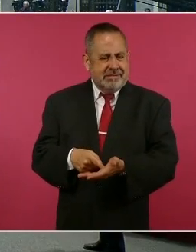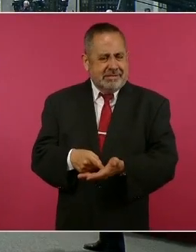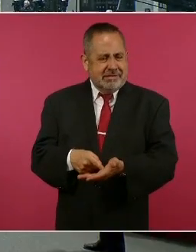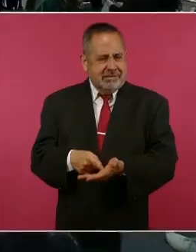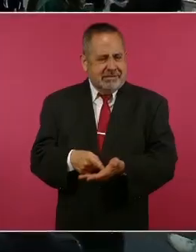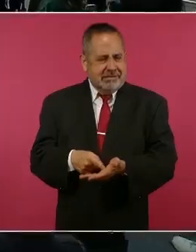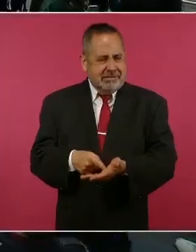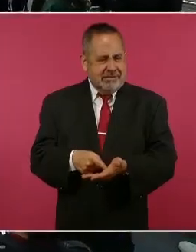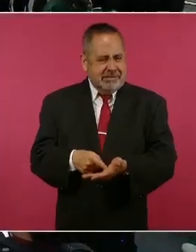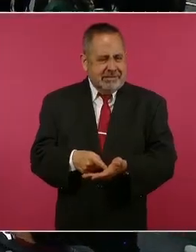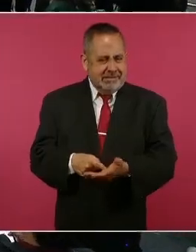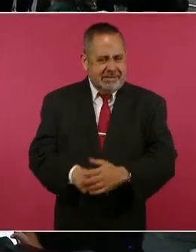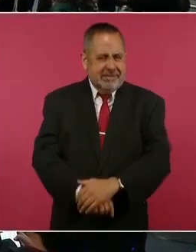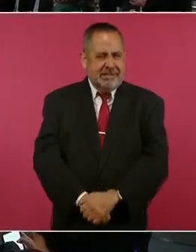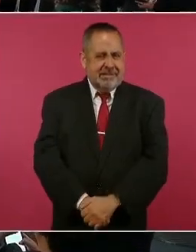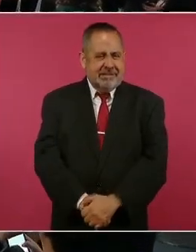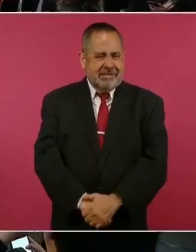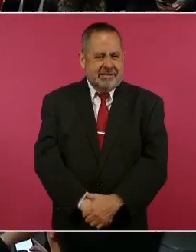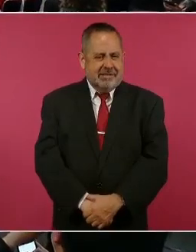¿Qué pasó?